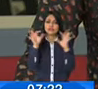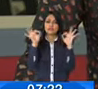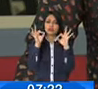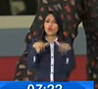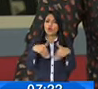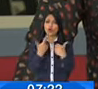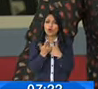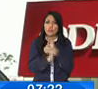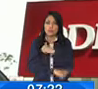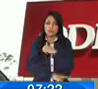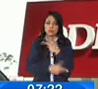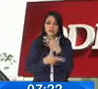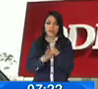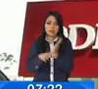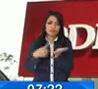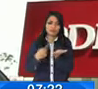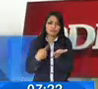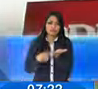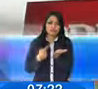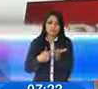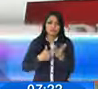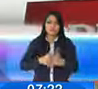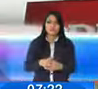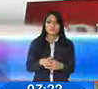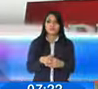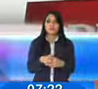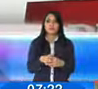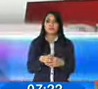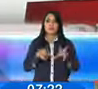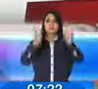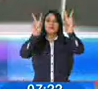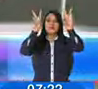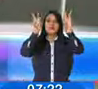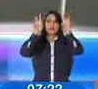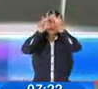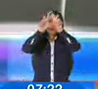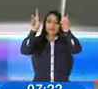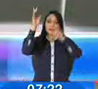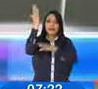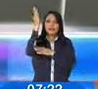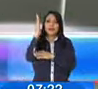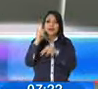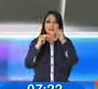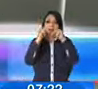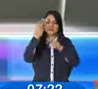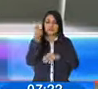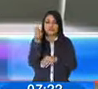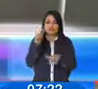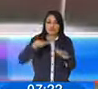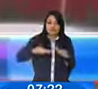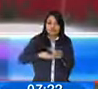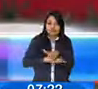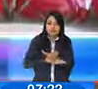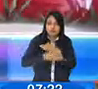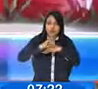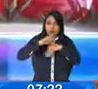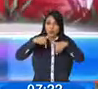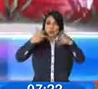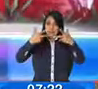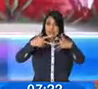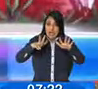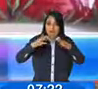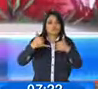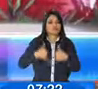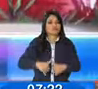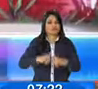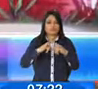Electricidad. Las investigaciones por supuestas vinculaciones con los casos de soborno realizados en el país por Odebrecht